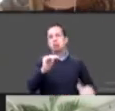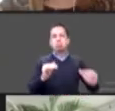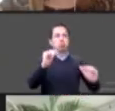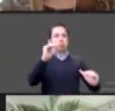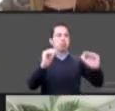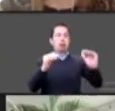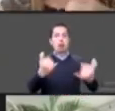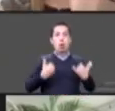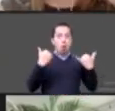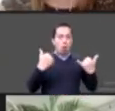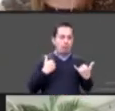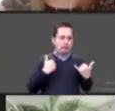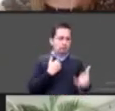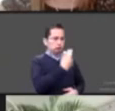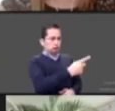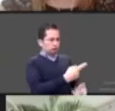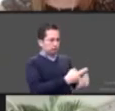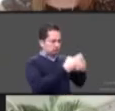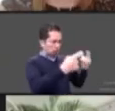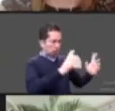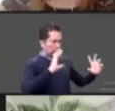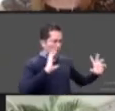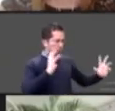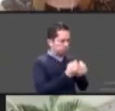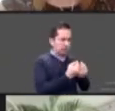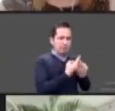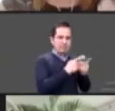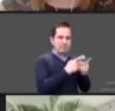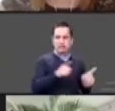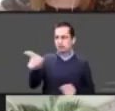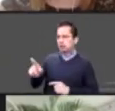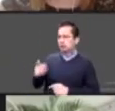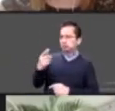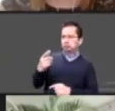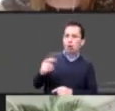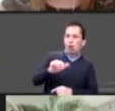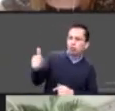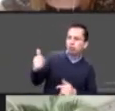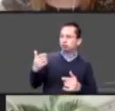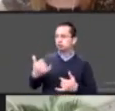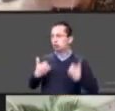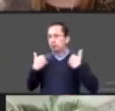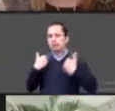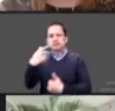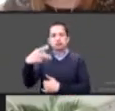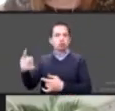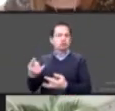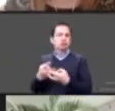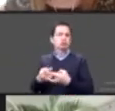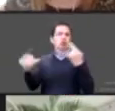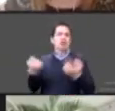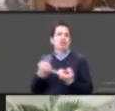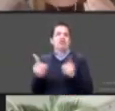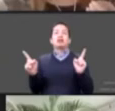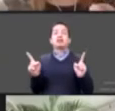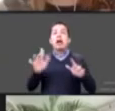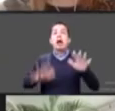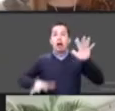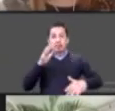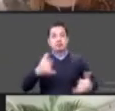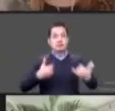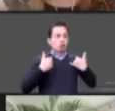historias distintas, desde madres que ya, o sea, jóvenes que ya son madres de familia, a incluso algunas que